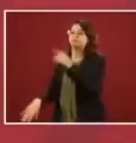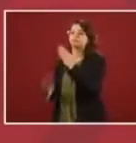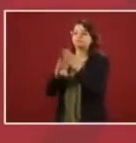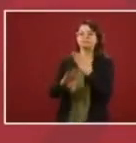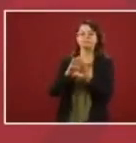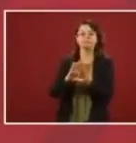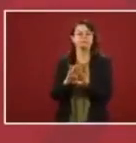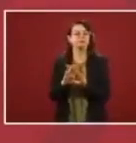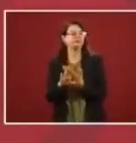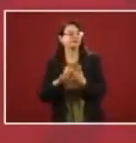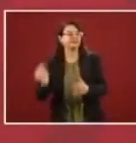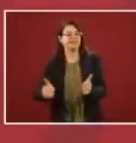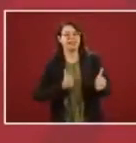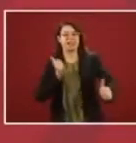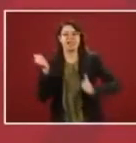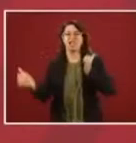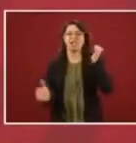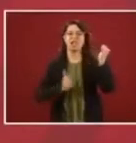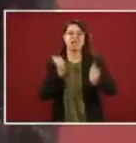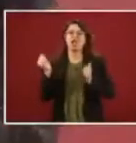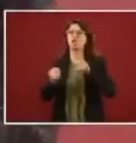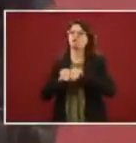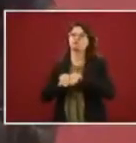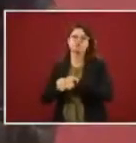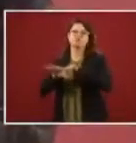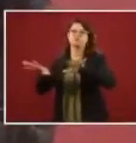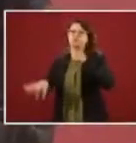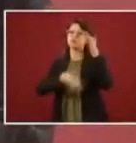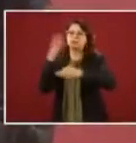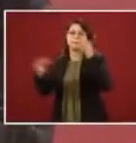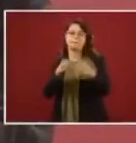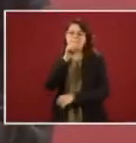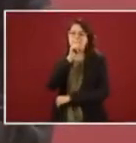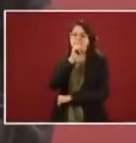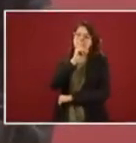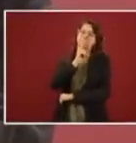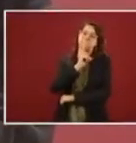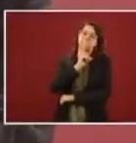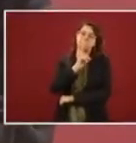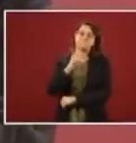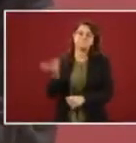aprovechan cualquier circunstancia para generar campañas